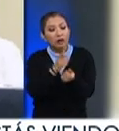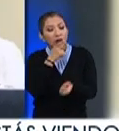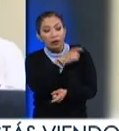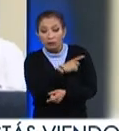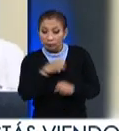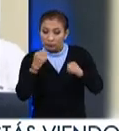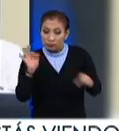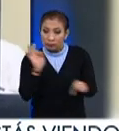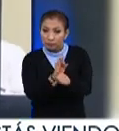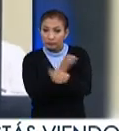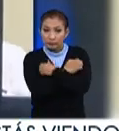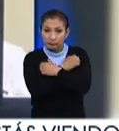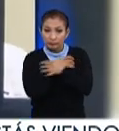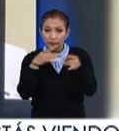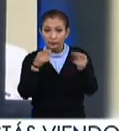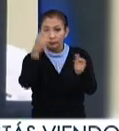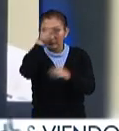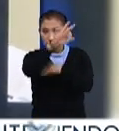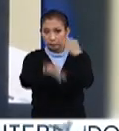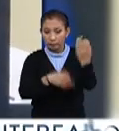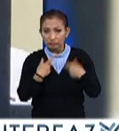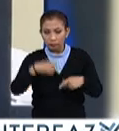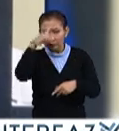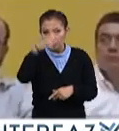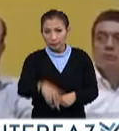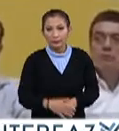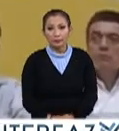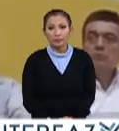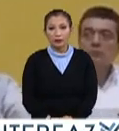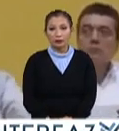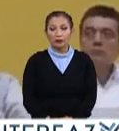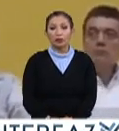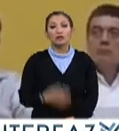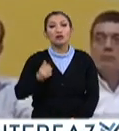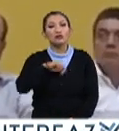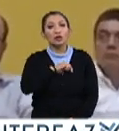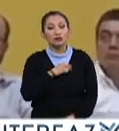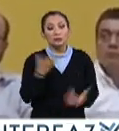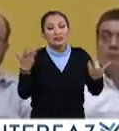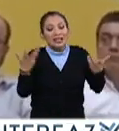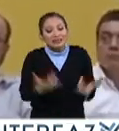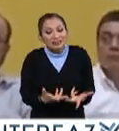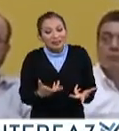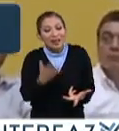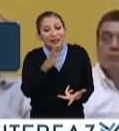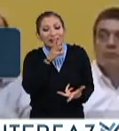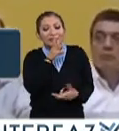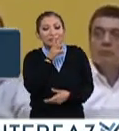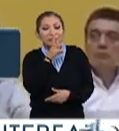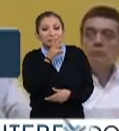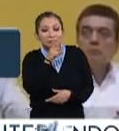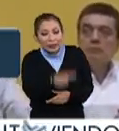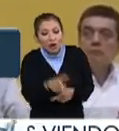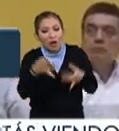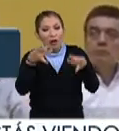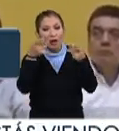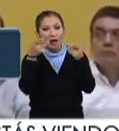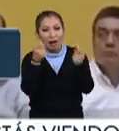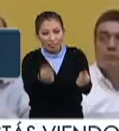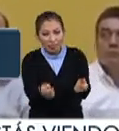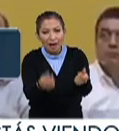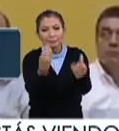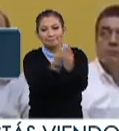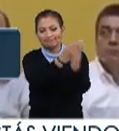debe garantizar educación de calidad para todos los mexicanos. Vamos a mejorar la calidad de